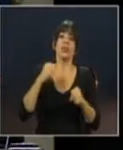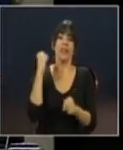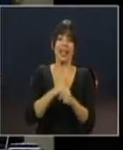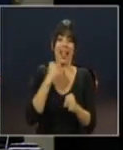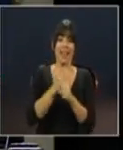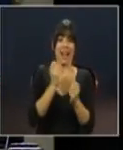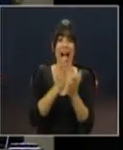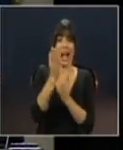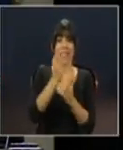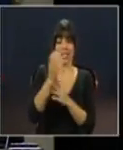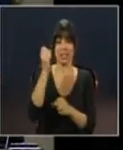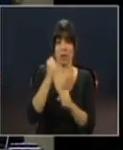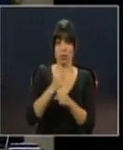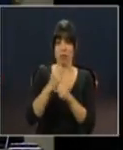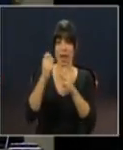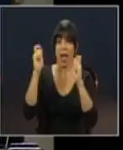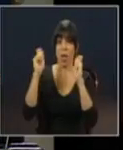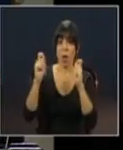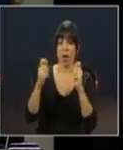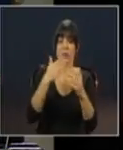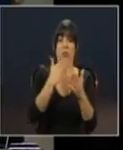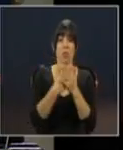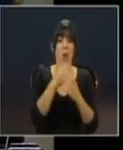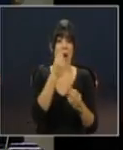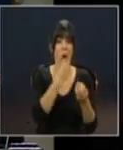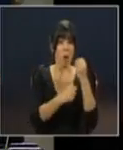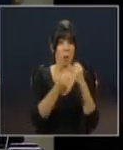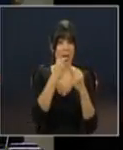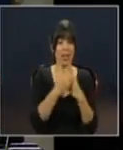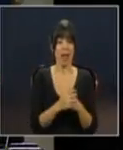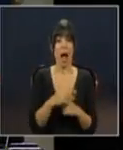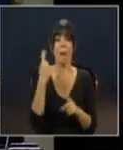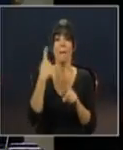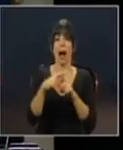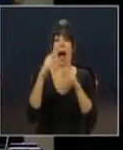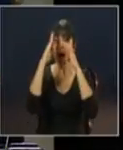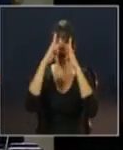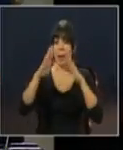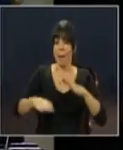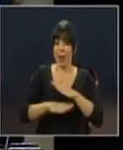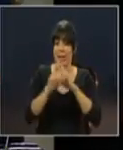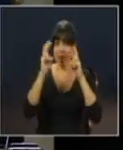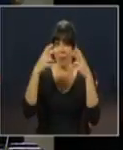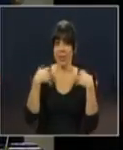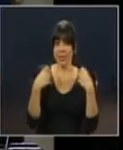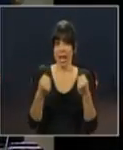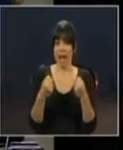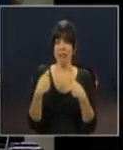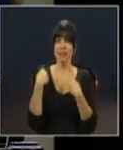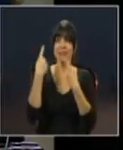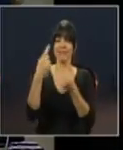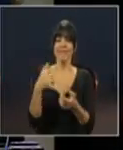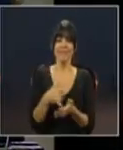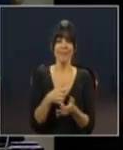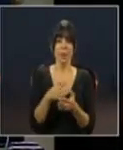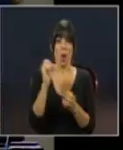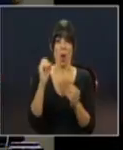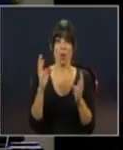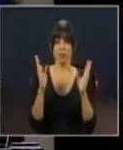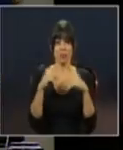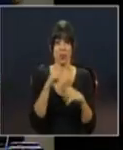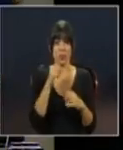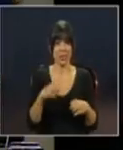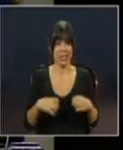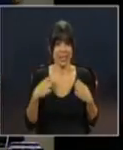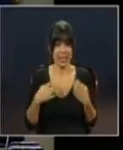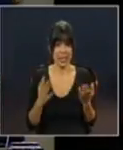de acceso a la educación, a una alimentación adecuada y a atención básica en salud han sido precarias o inexistentes, en el peor